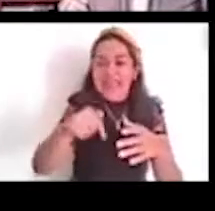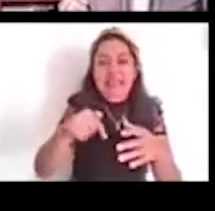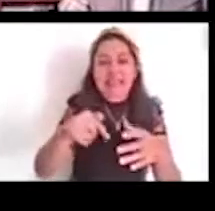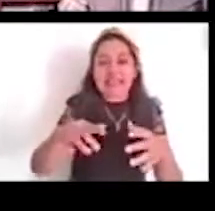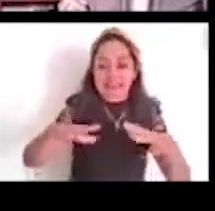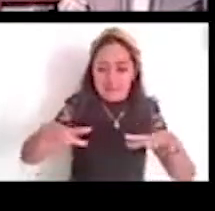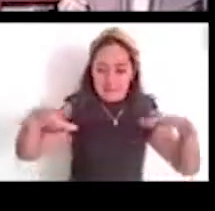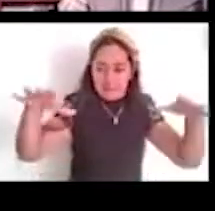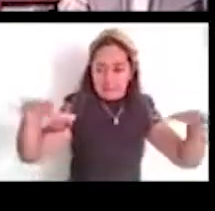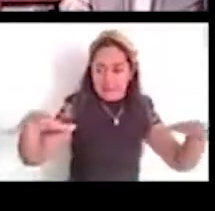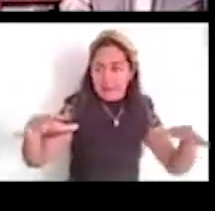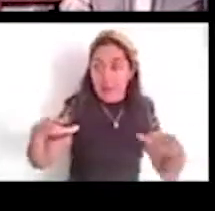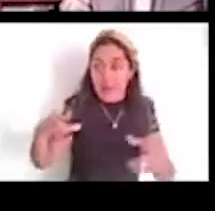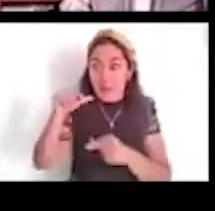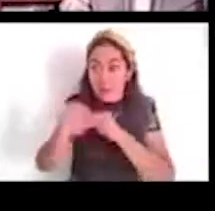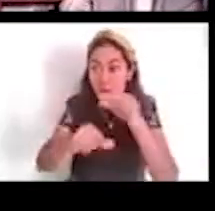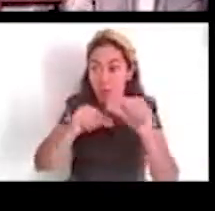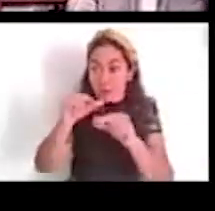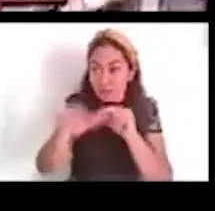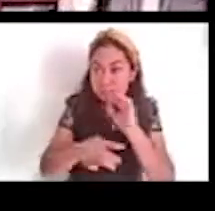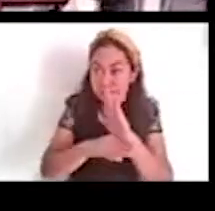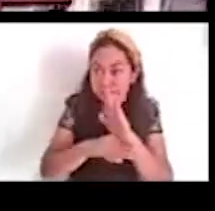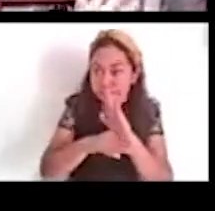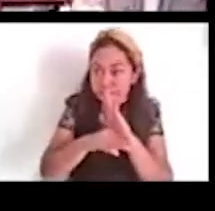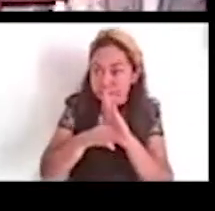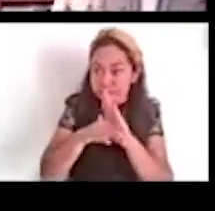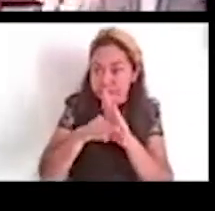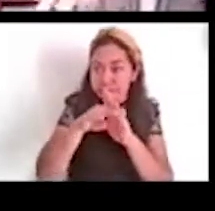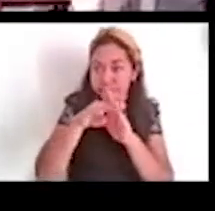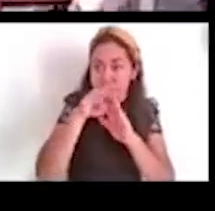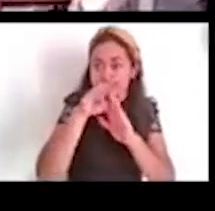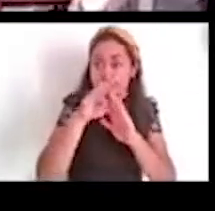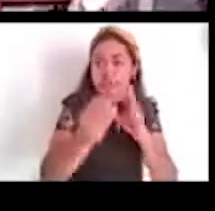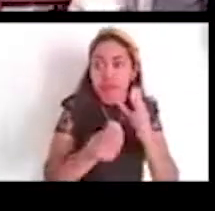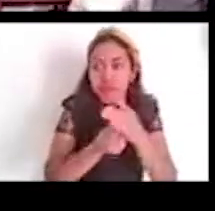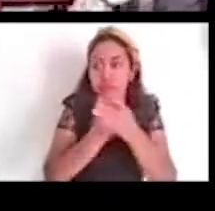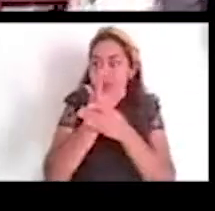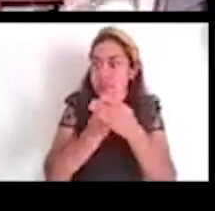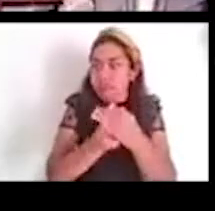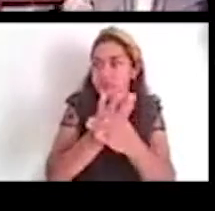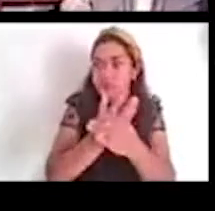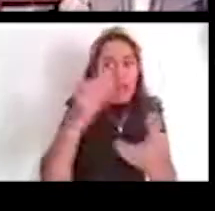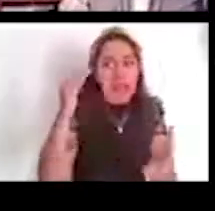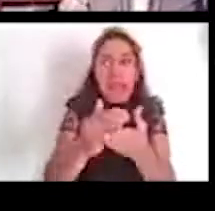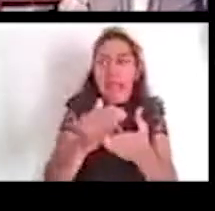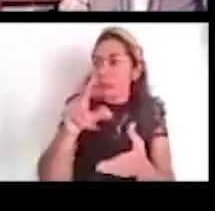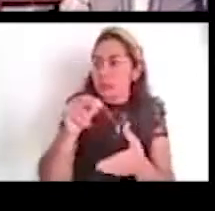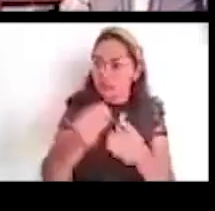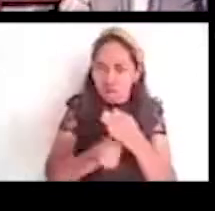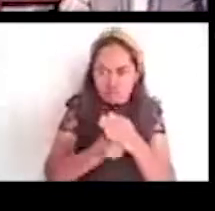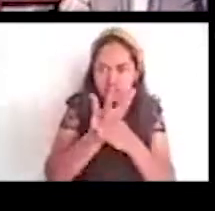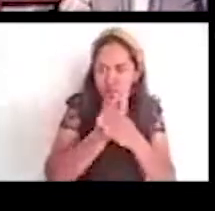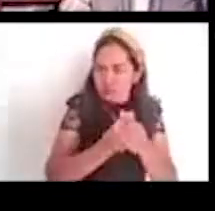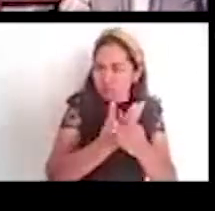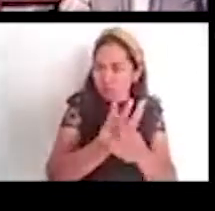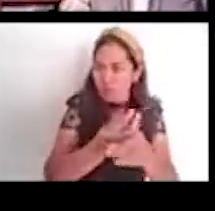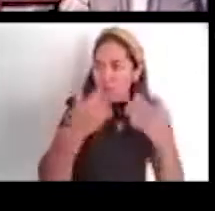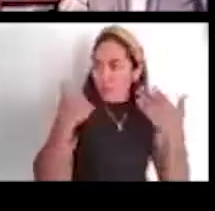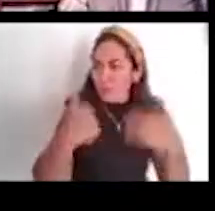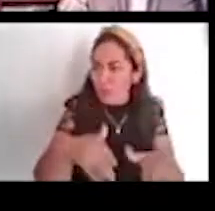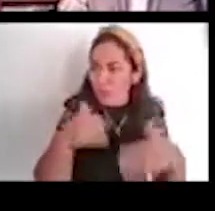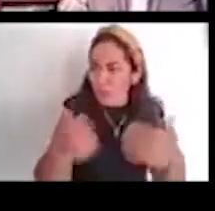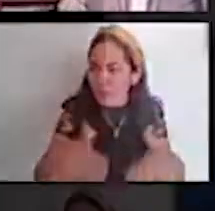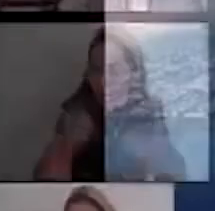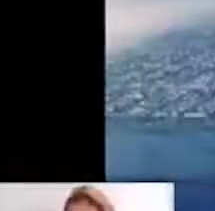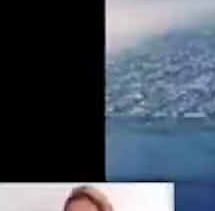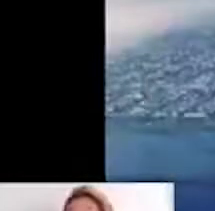desarrollo pues imparable que tiene el imperio en la extensión de sus